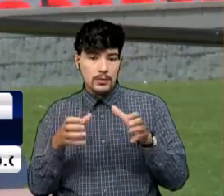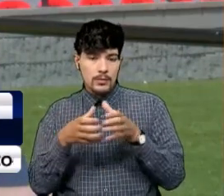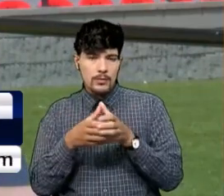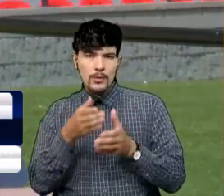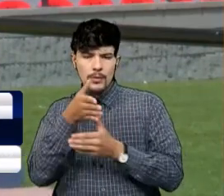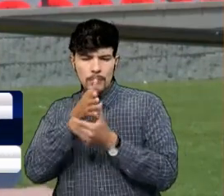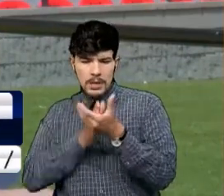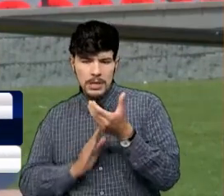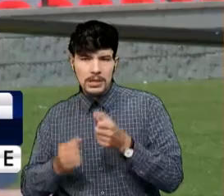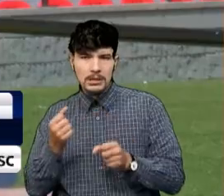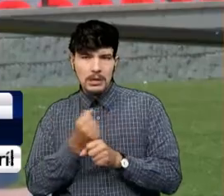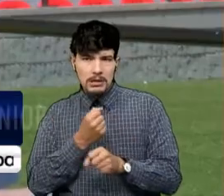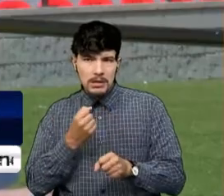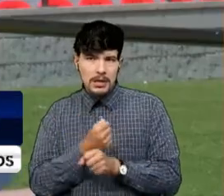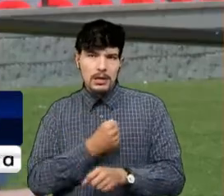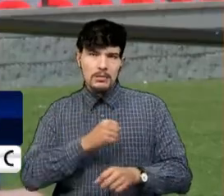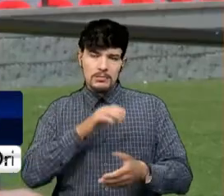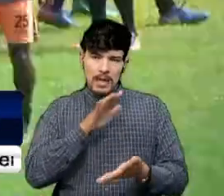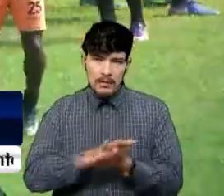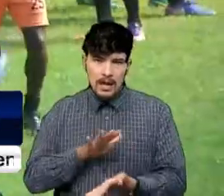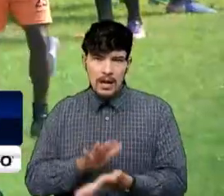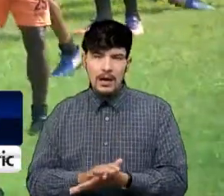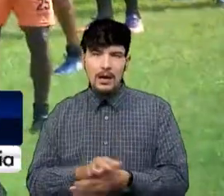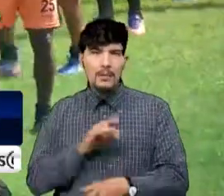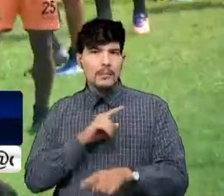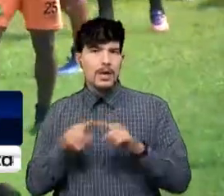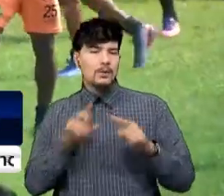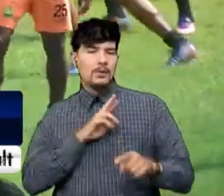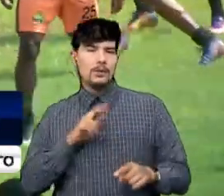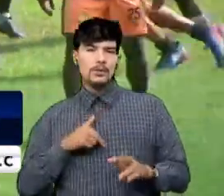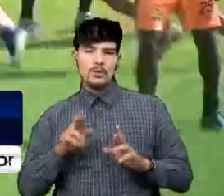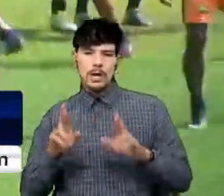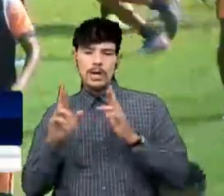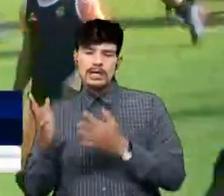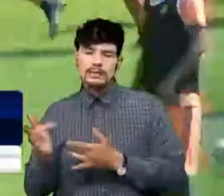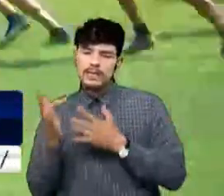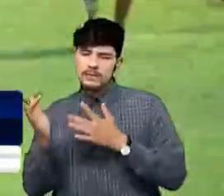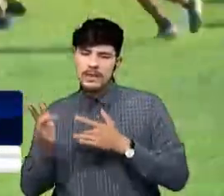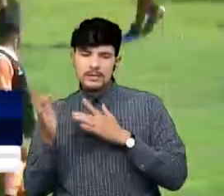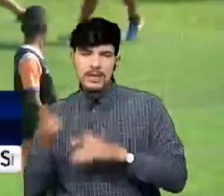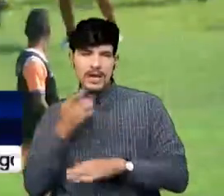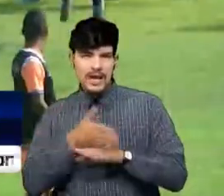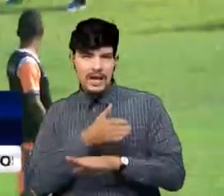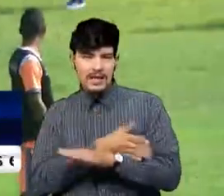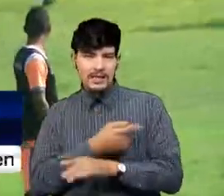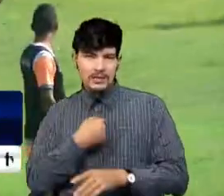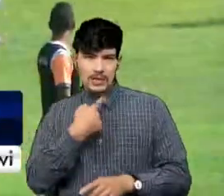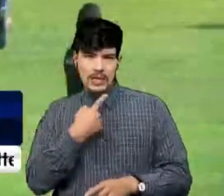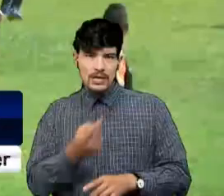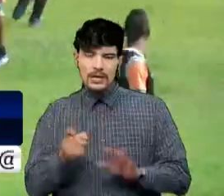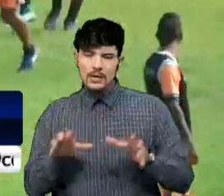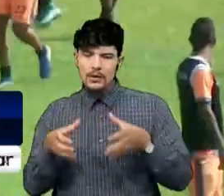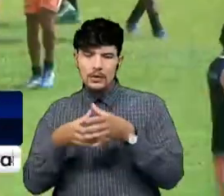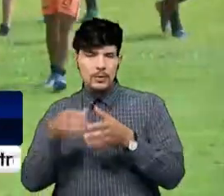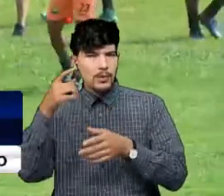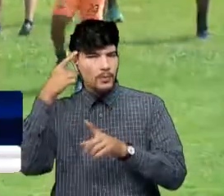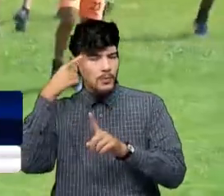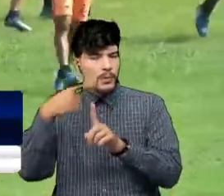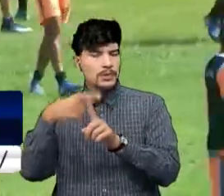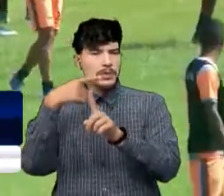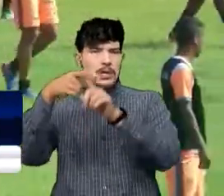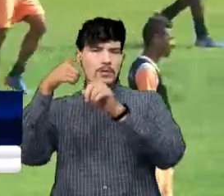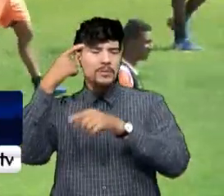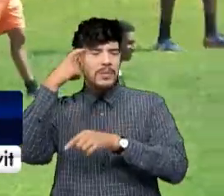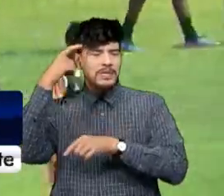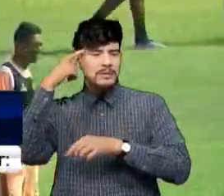muy tranquilo de trabajador y bueno esperamos como lo dije que seamos un grupo positivo con la mentalidad ganadora y que